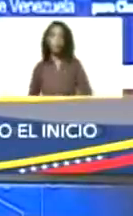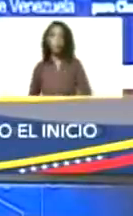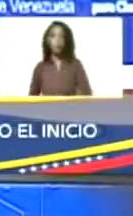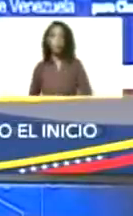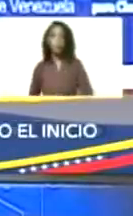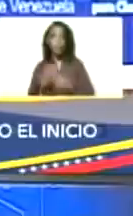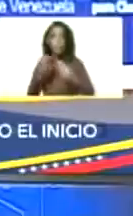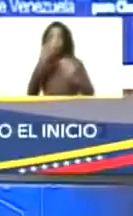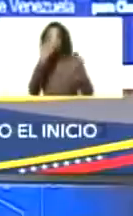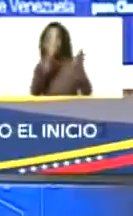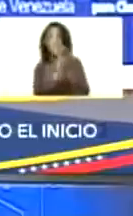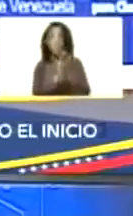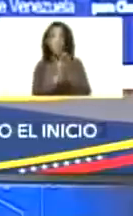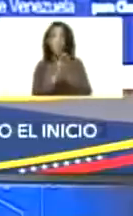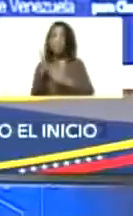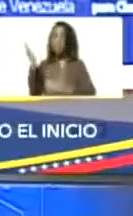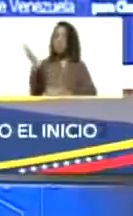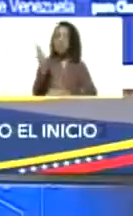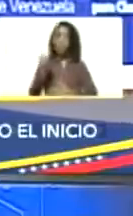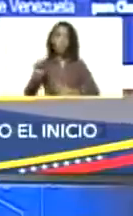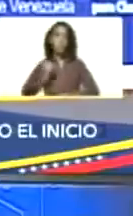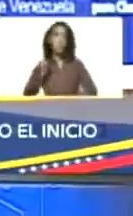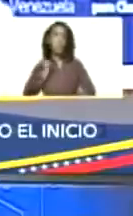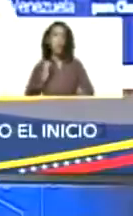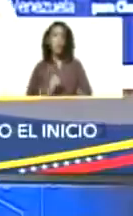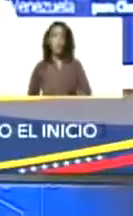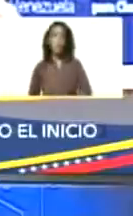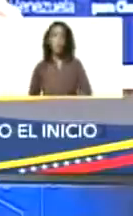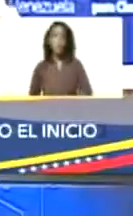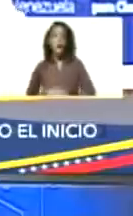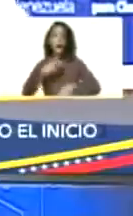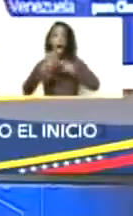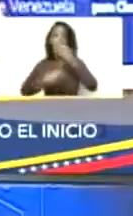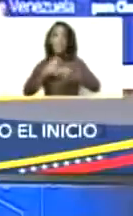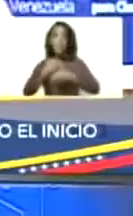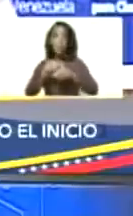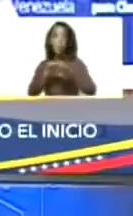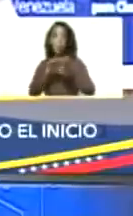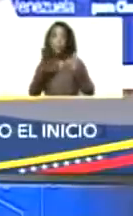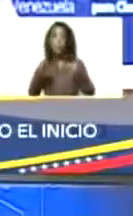para enfrentar lo que venga. Hacemos los escenarios.